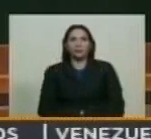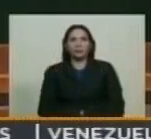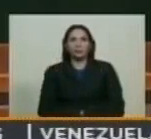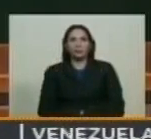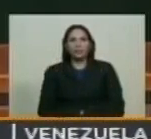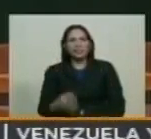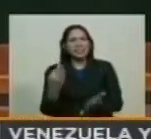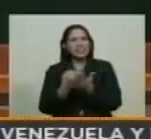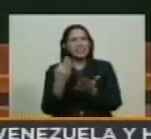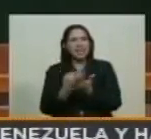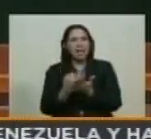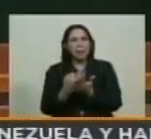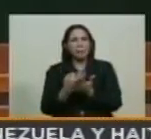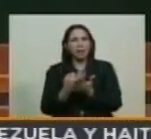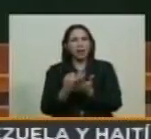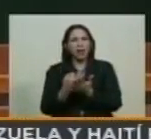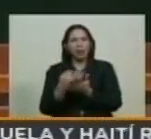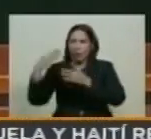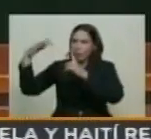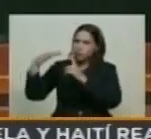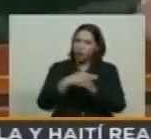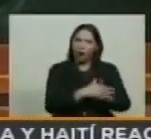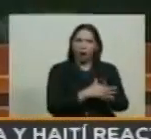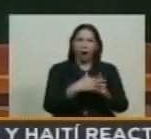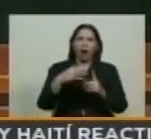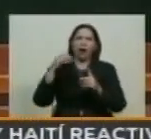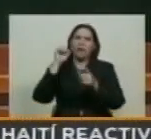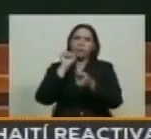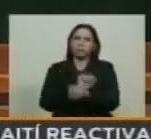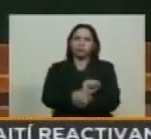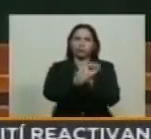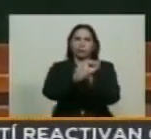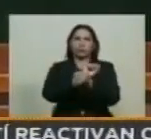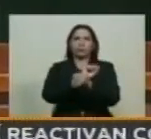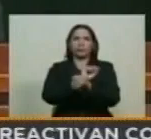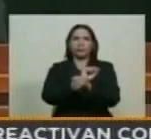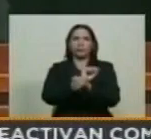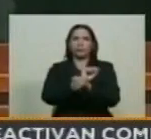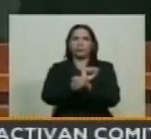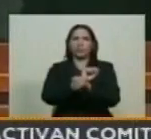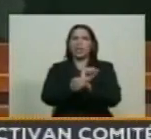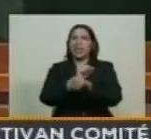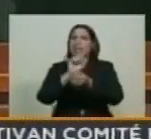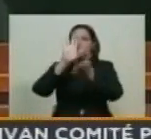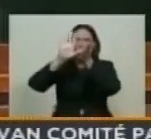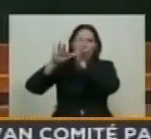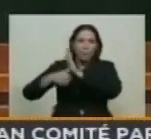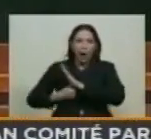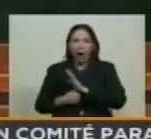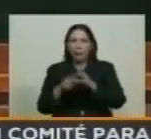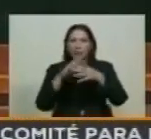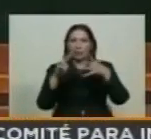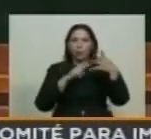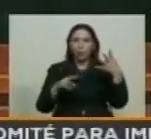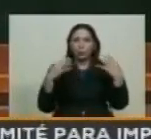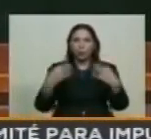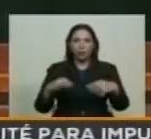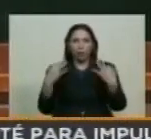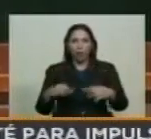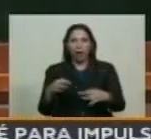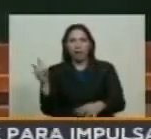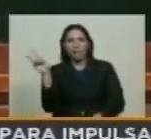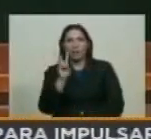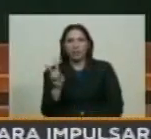atadura a poderes imperiales que expoliaban los recursos y las riquezas naturales de Venezuela y